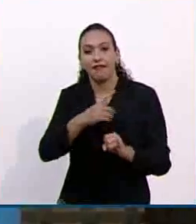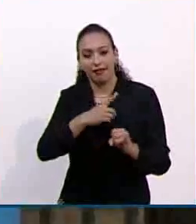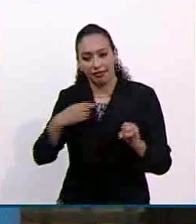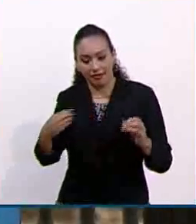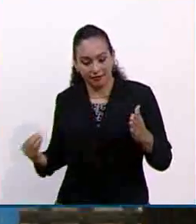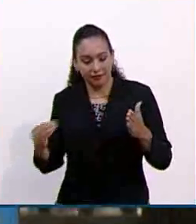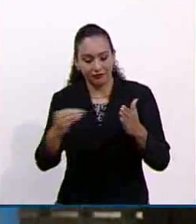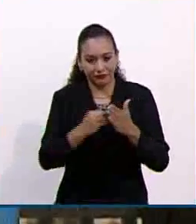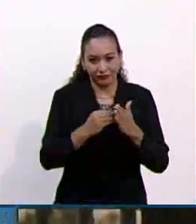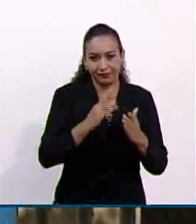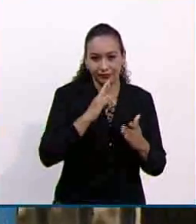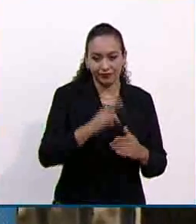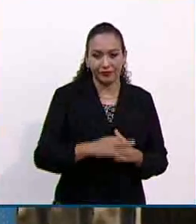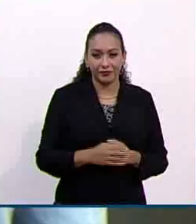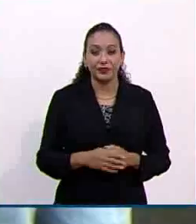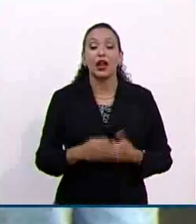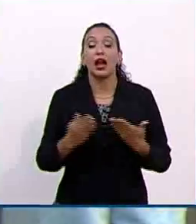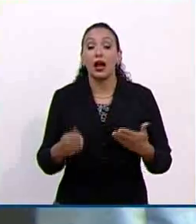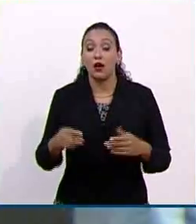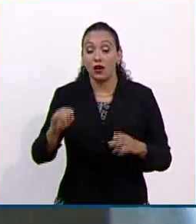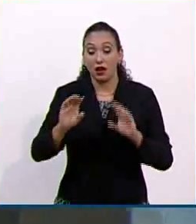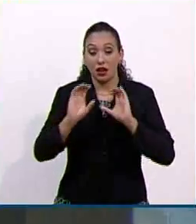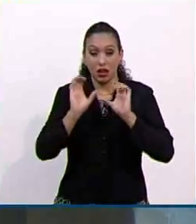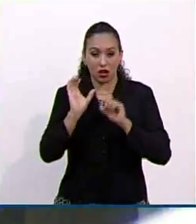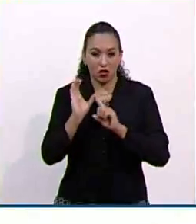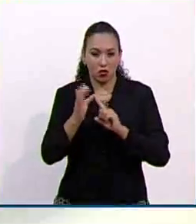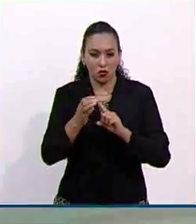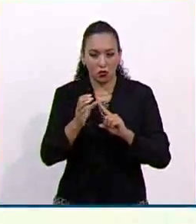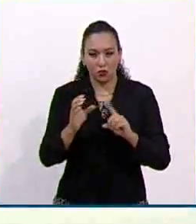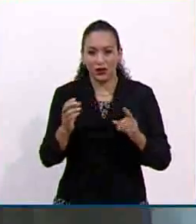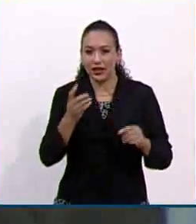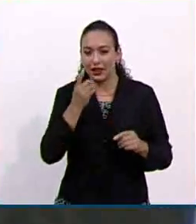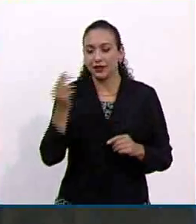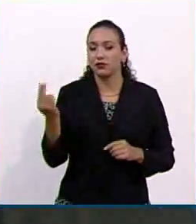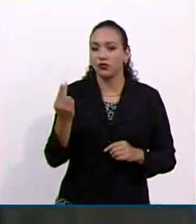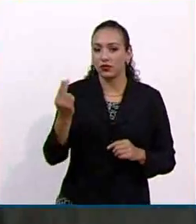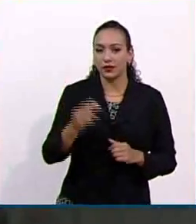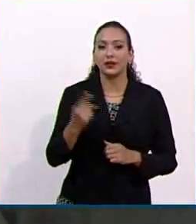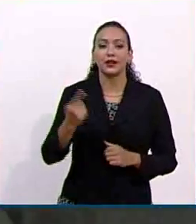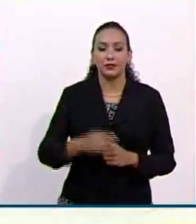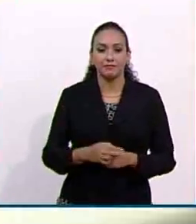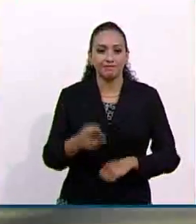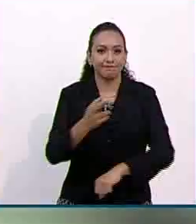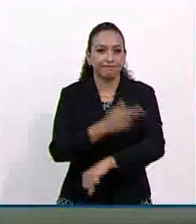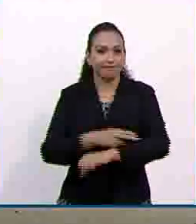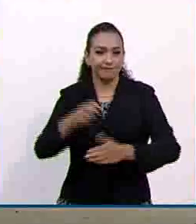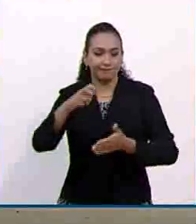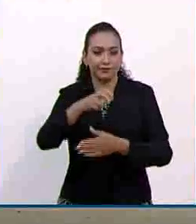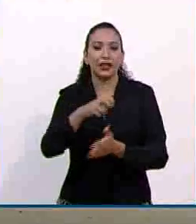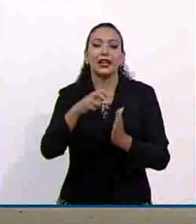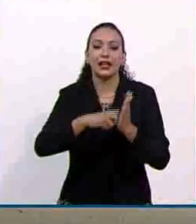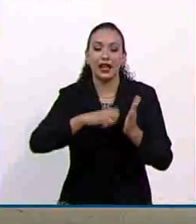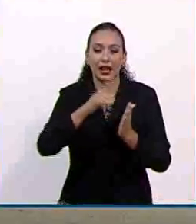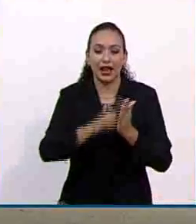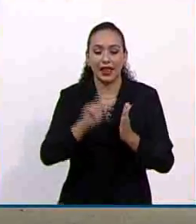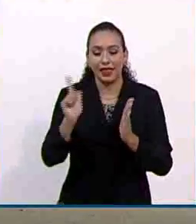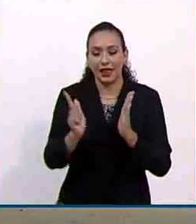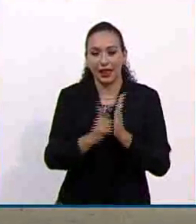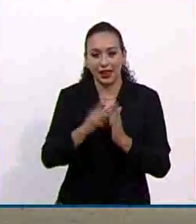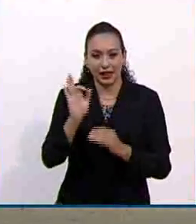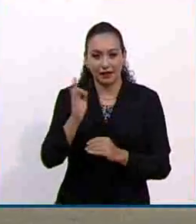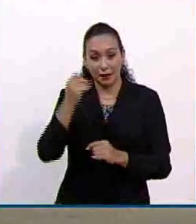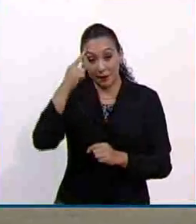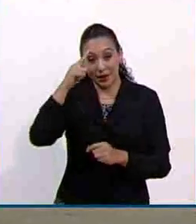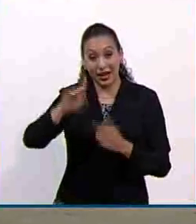situación en México, el comité urgió a las autoridades a acelerar el proceso de reforma de la ley federal para prevenir